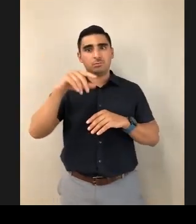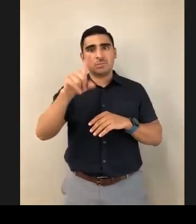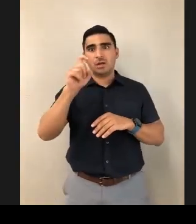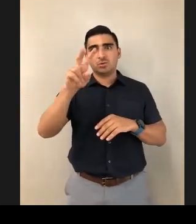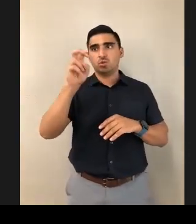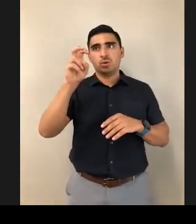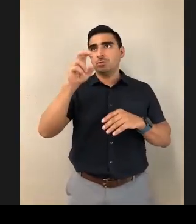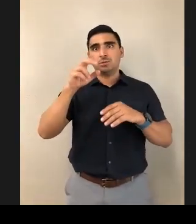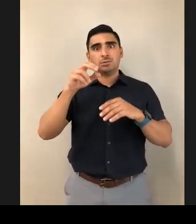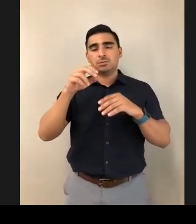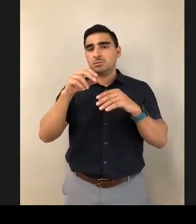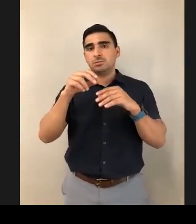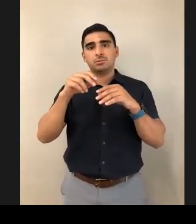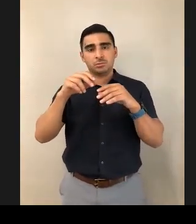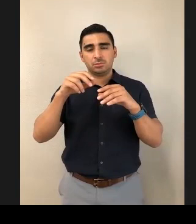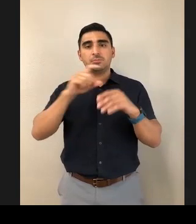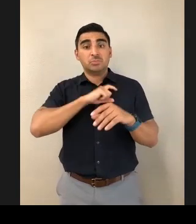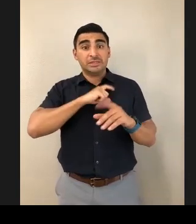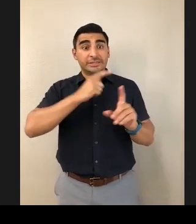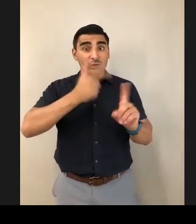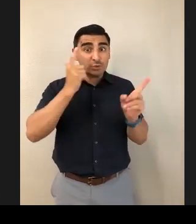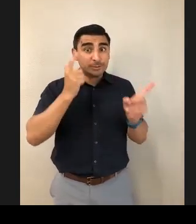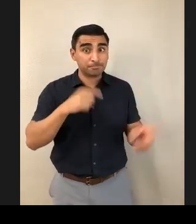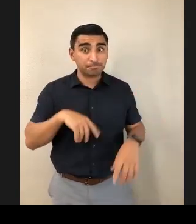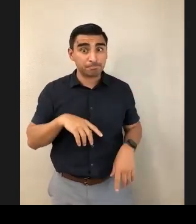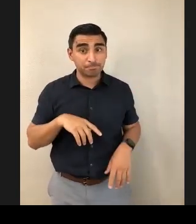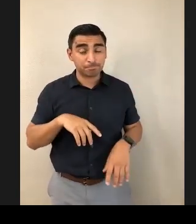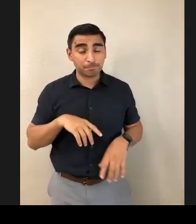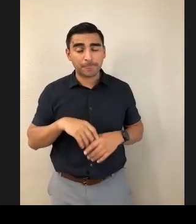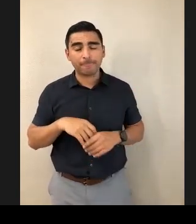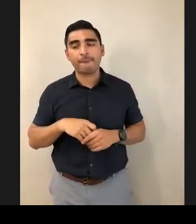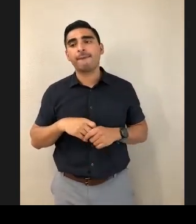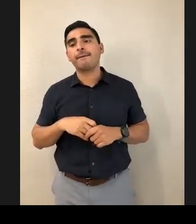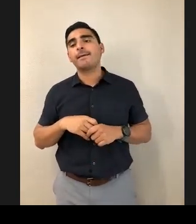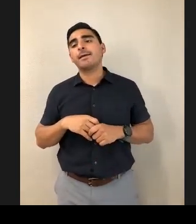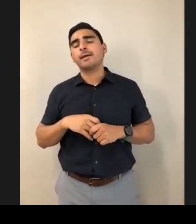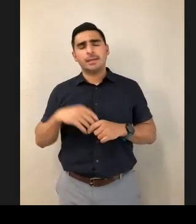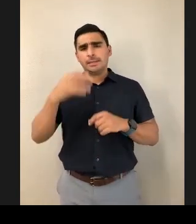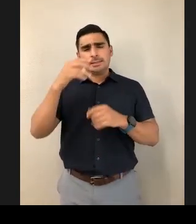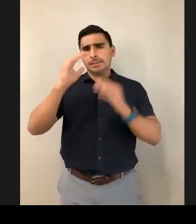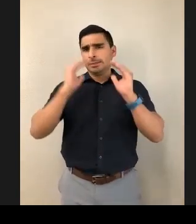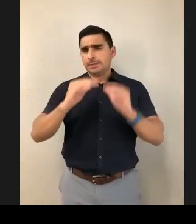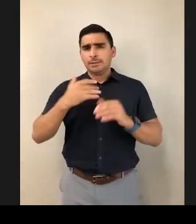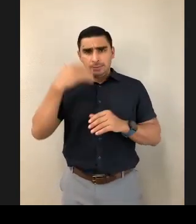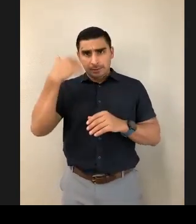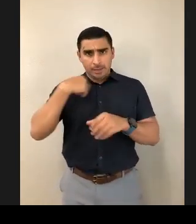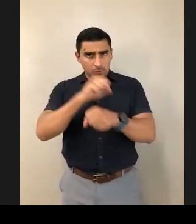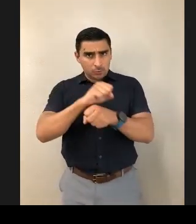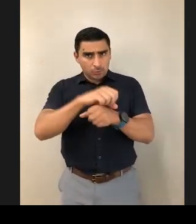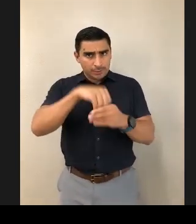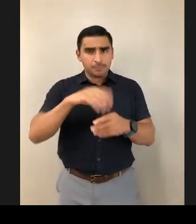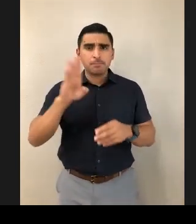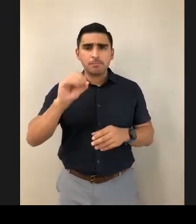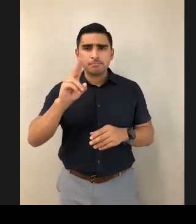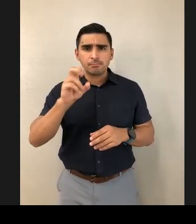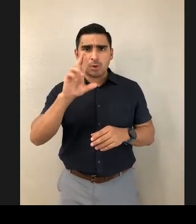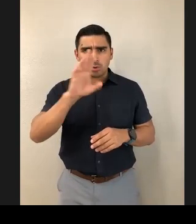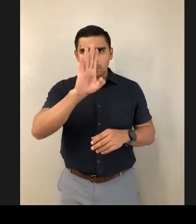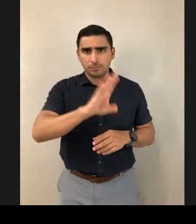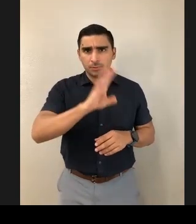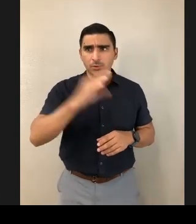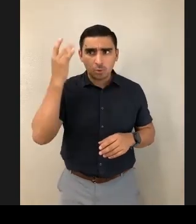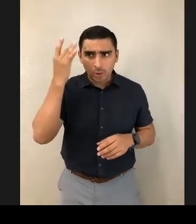he investigado más de 100 casos de tiroteos de oficiales de policía porque quiero